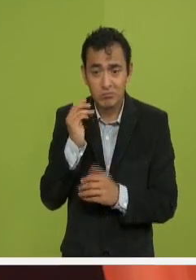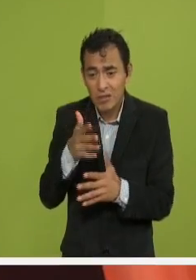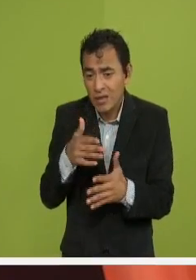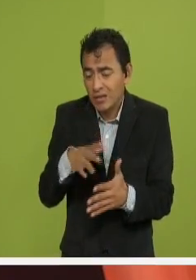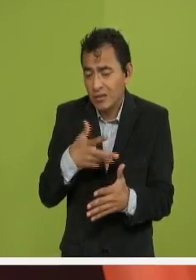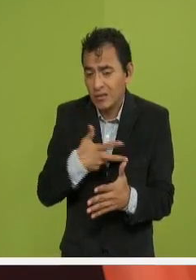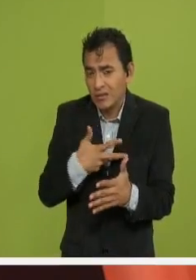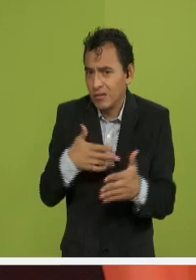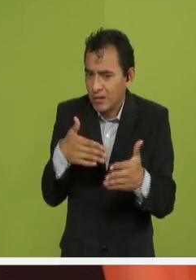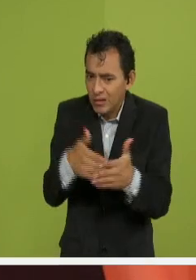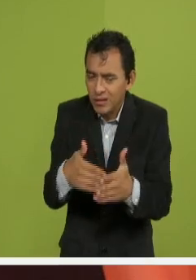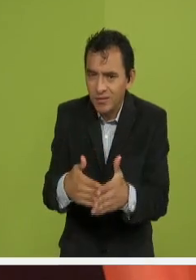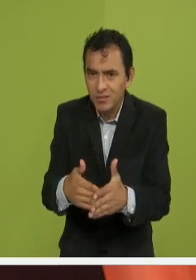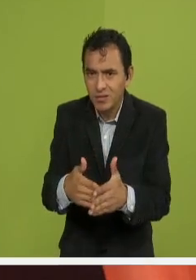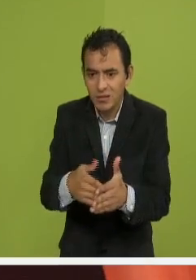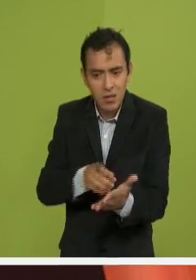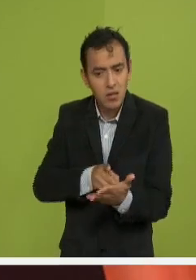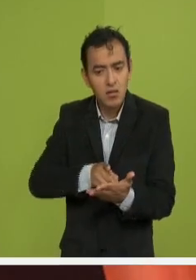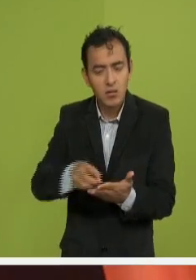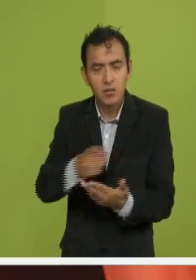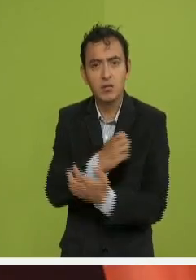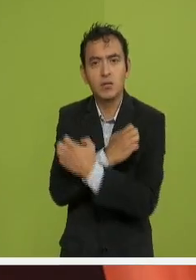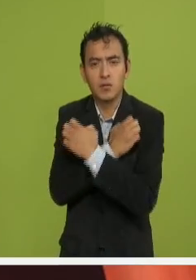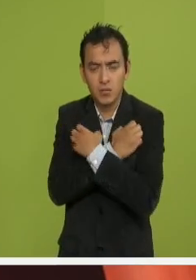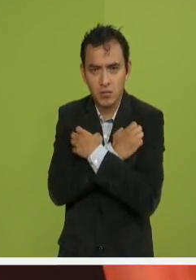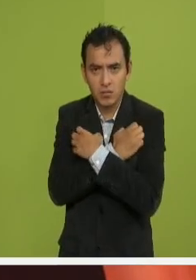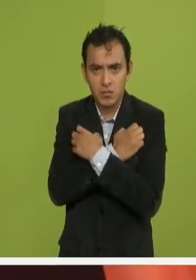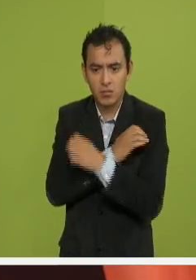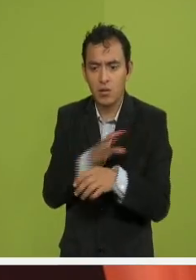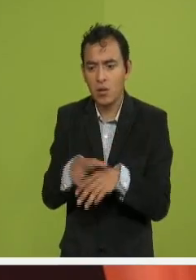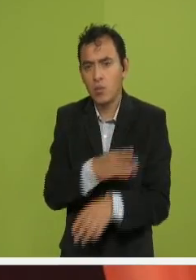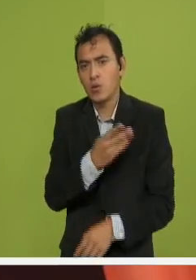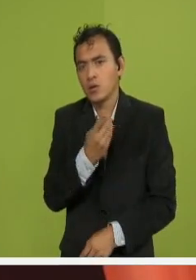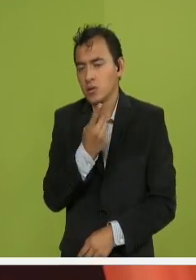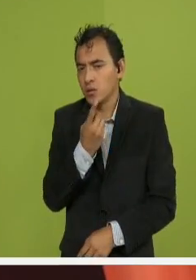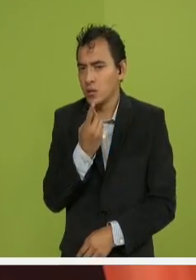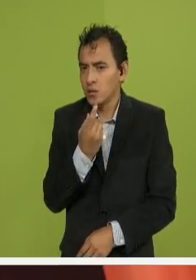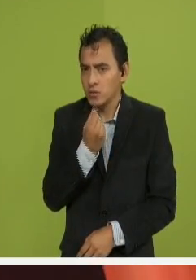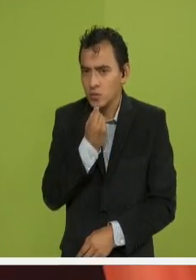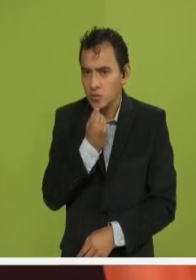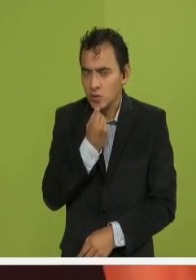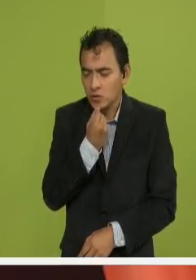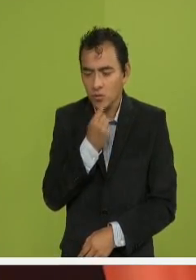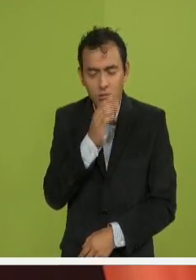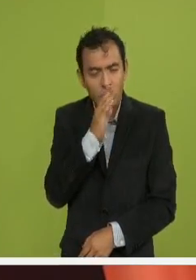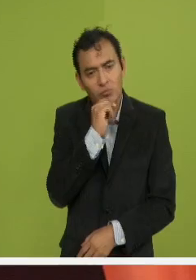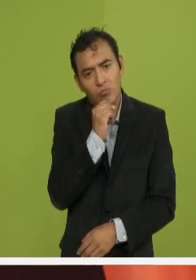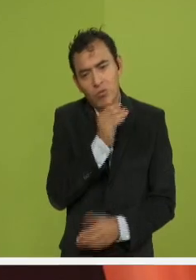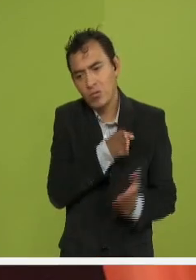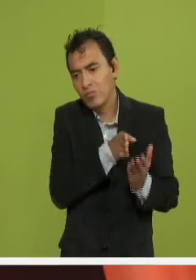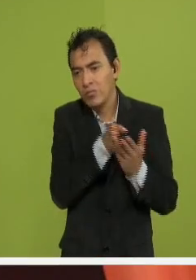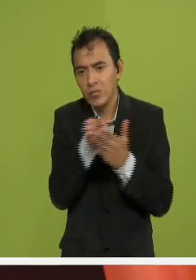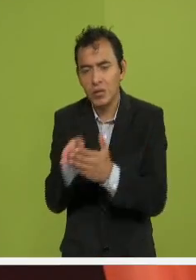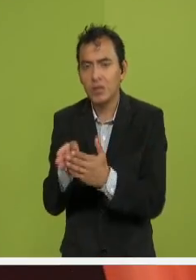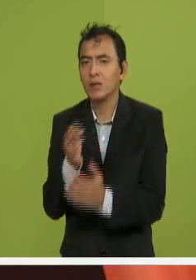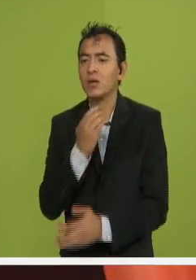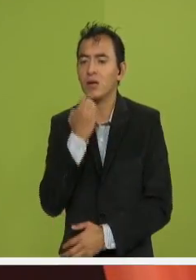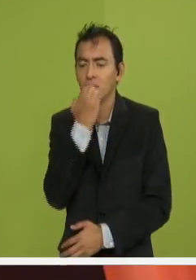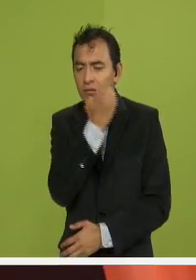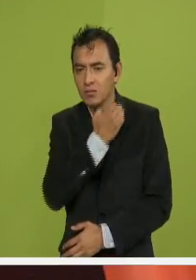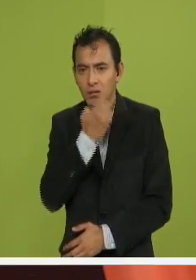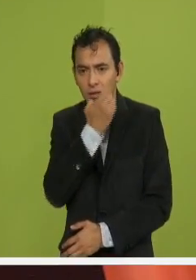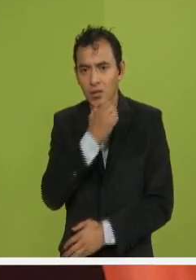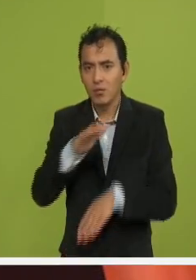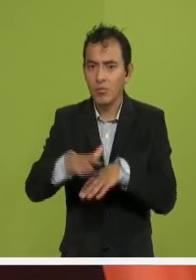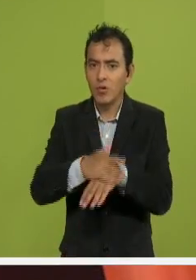limitado extremadamente al derecho a la educación, porque ya es un niño que no va a poder ir a la escuela por los tiempos que tiene que destinar para poder